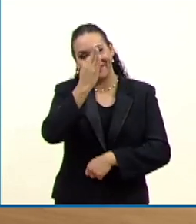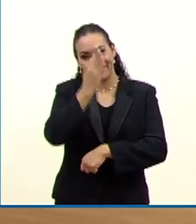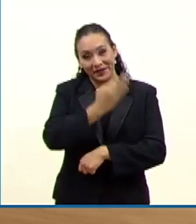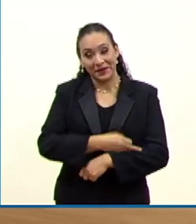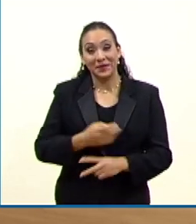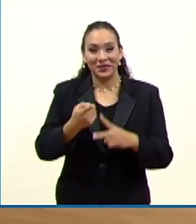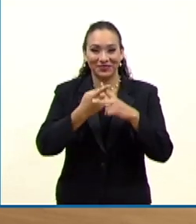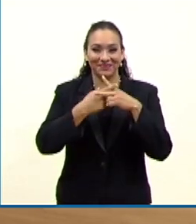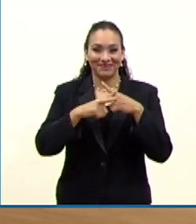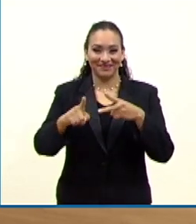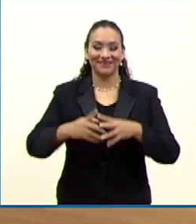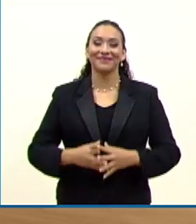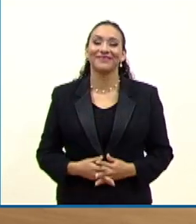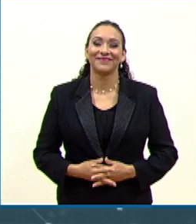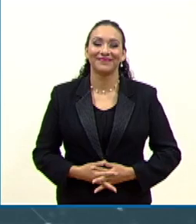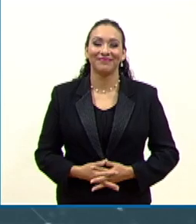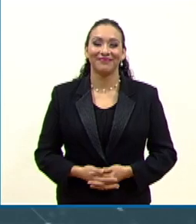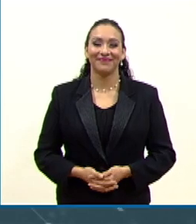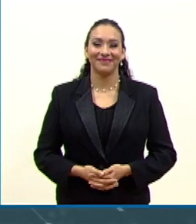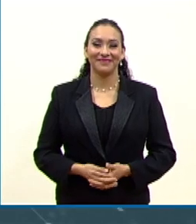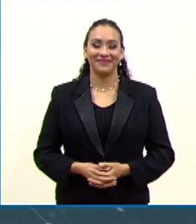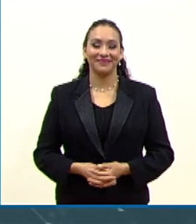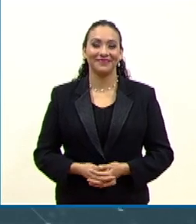mexicana. Comenzamos.